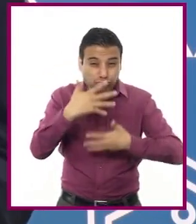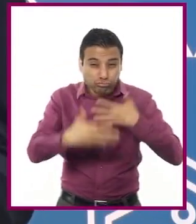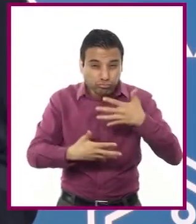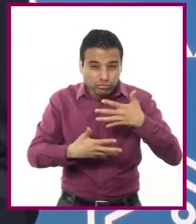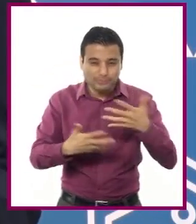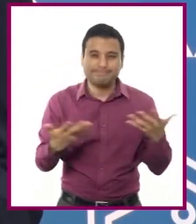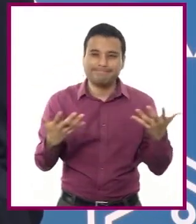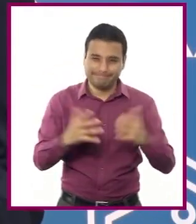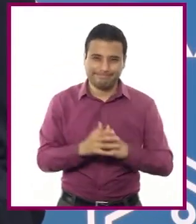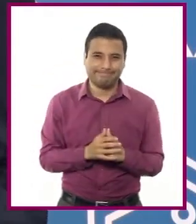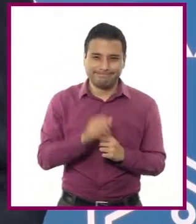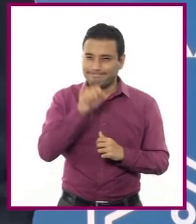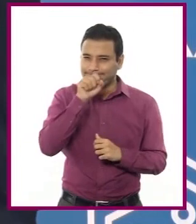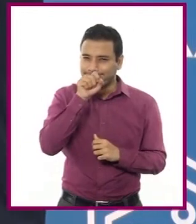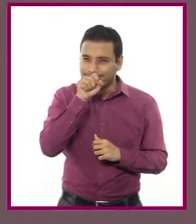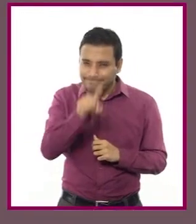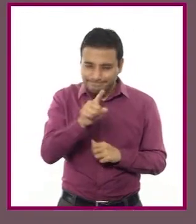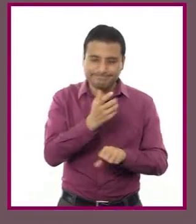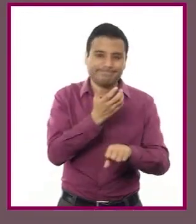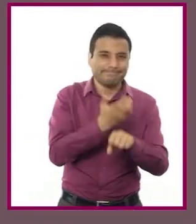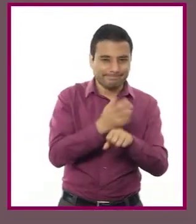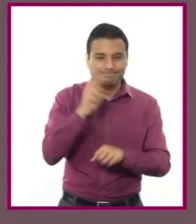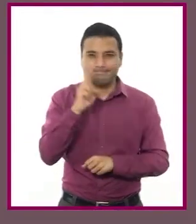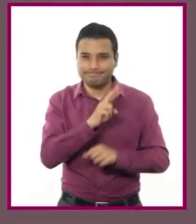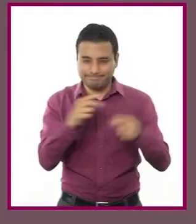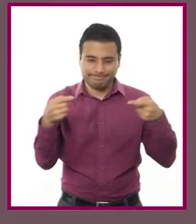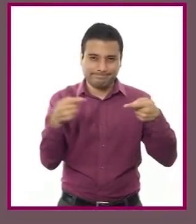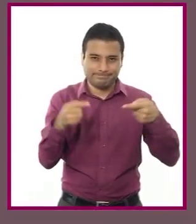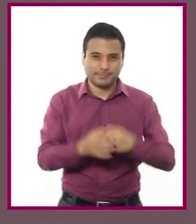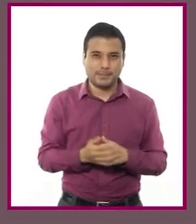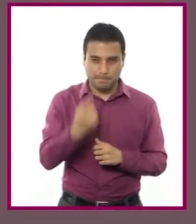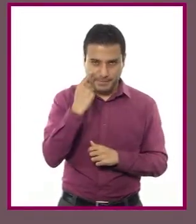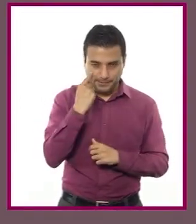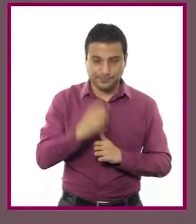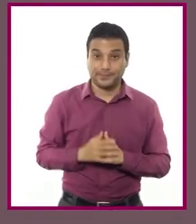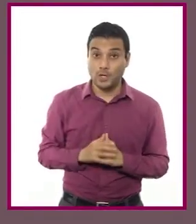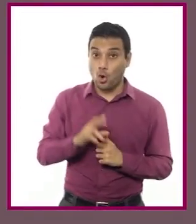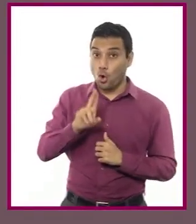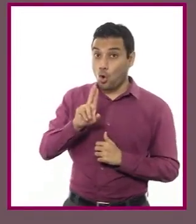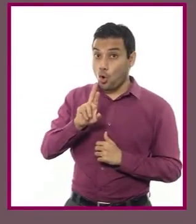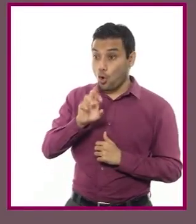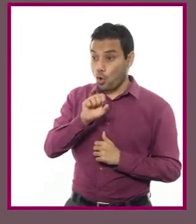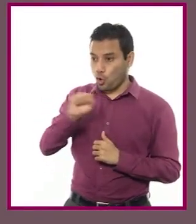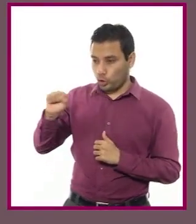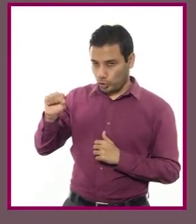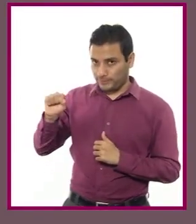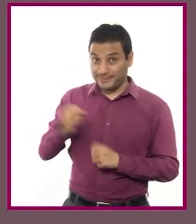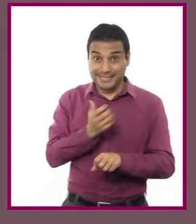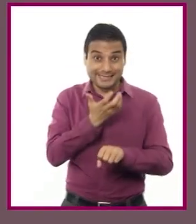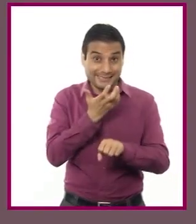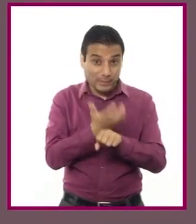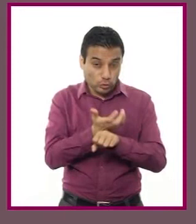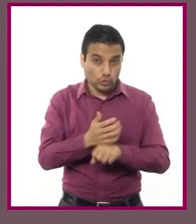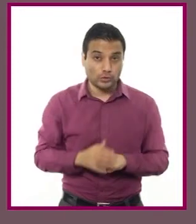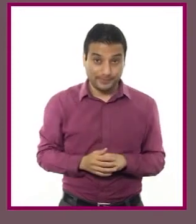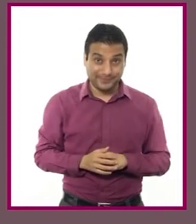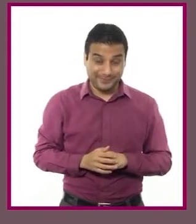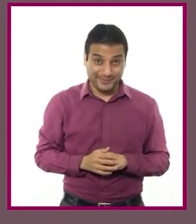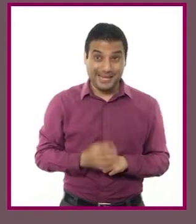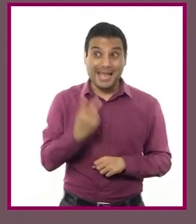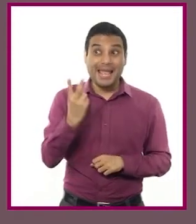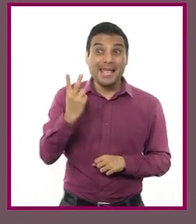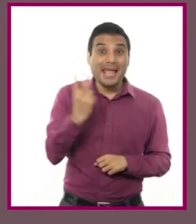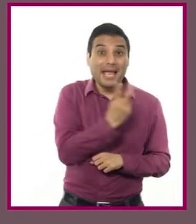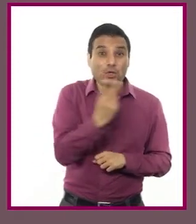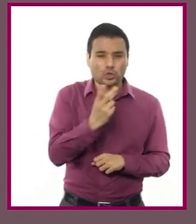durante la Guerra Fría. Por un lado, tanto los soviéticos como los norteamericanos defendían que cada uno de sus